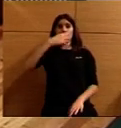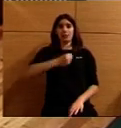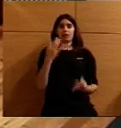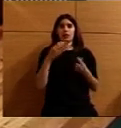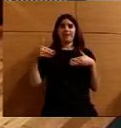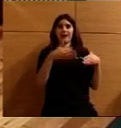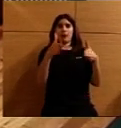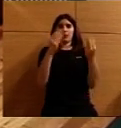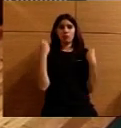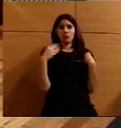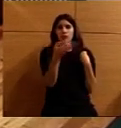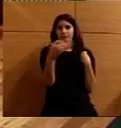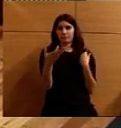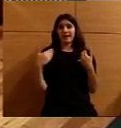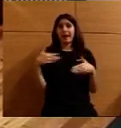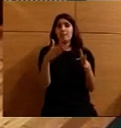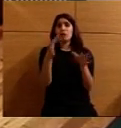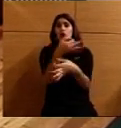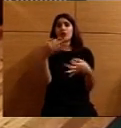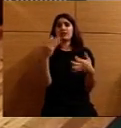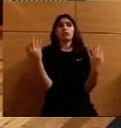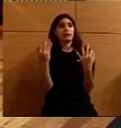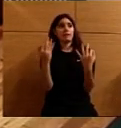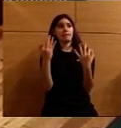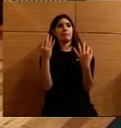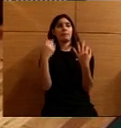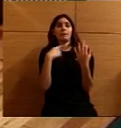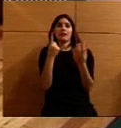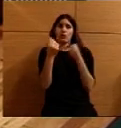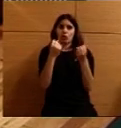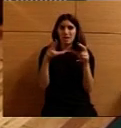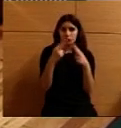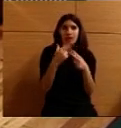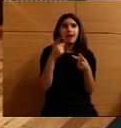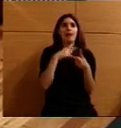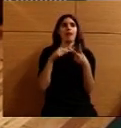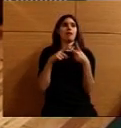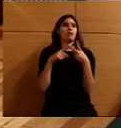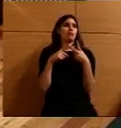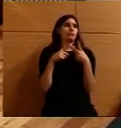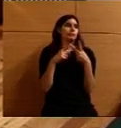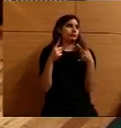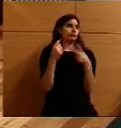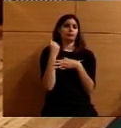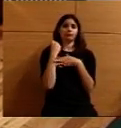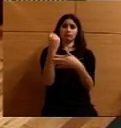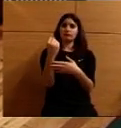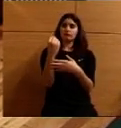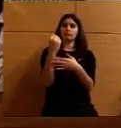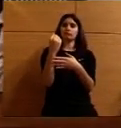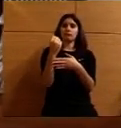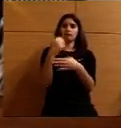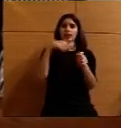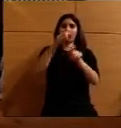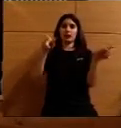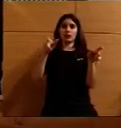tener un camino correcto. El camino correcto es que cree emprendimiento, que cree economía social, que se apoya a todas las personas